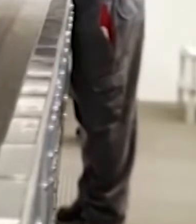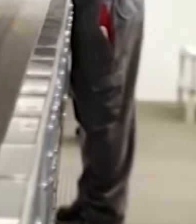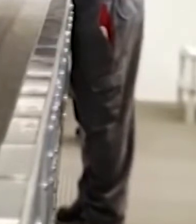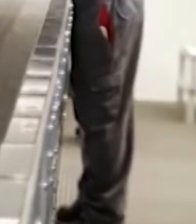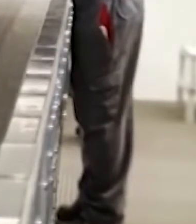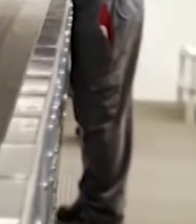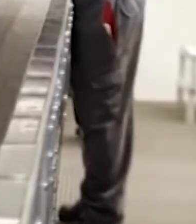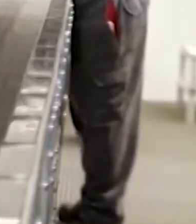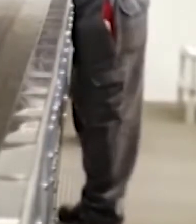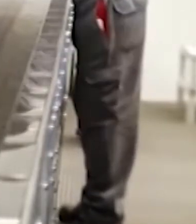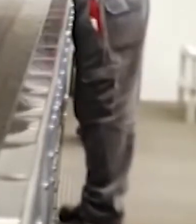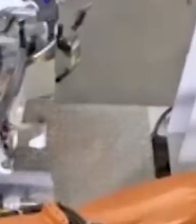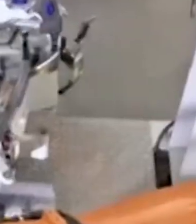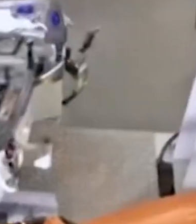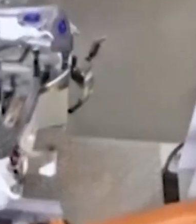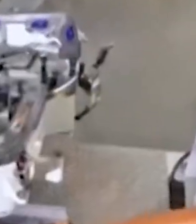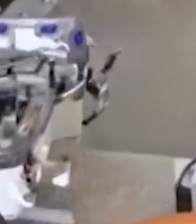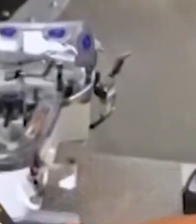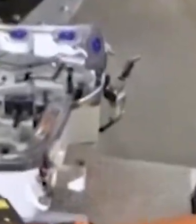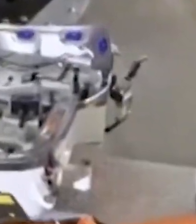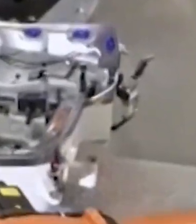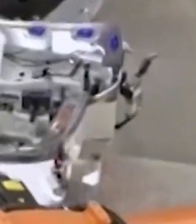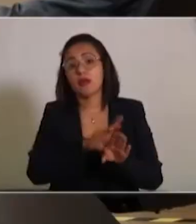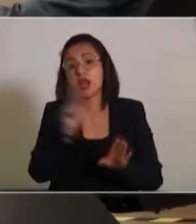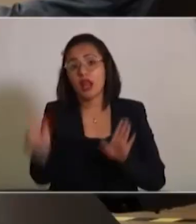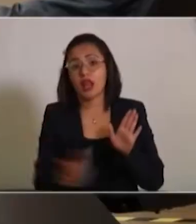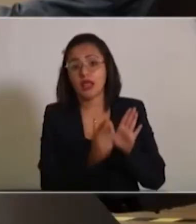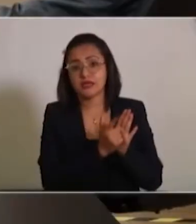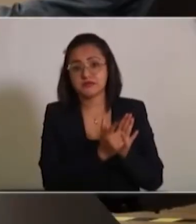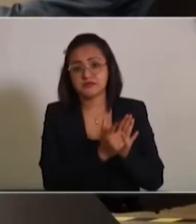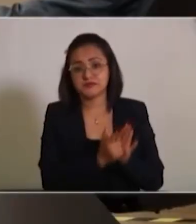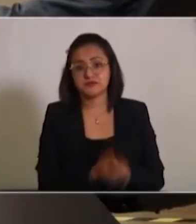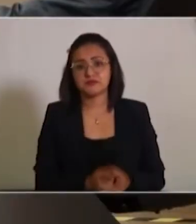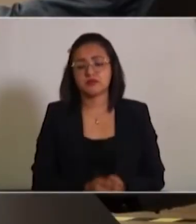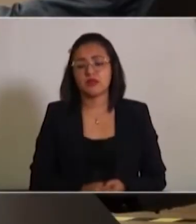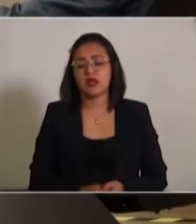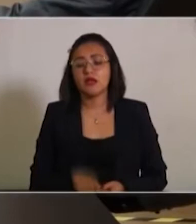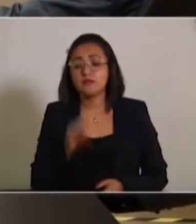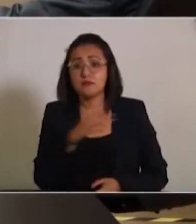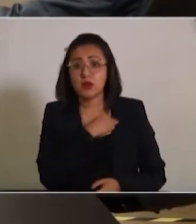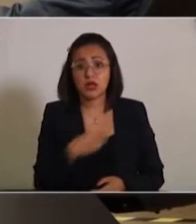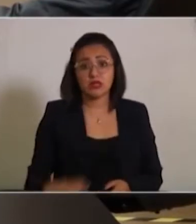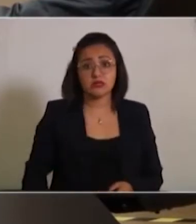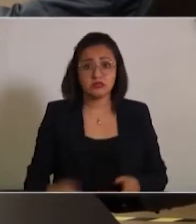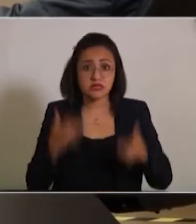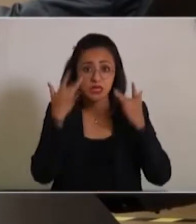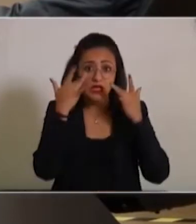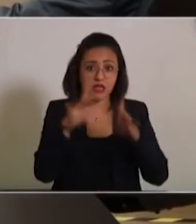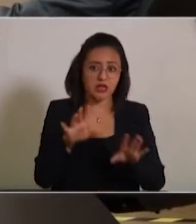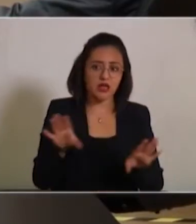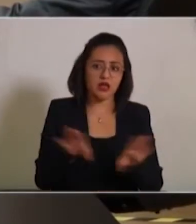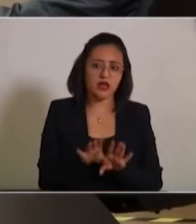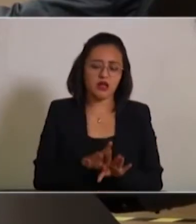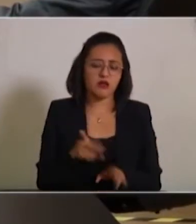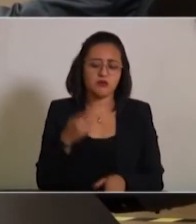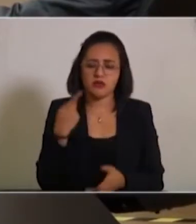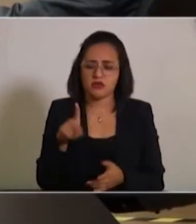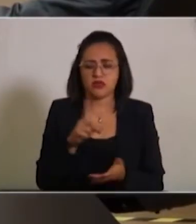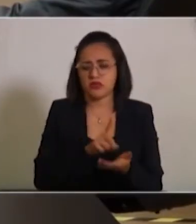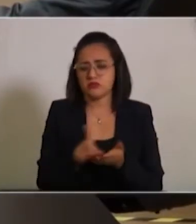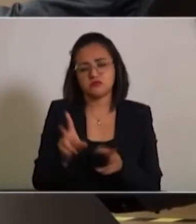esquema que operaba en la zona de influencia de esa empresa automotriz. Los municipios no tienen por qué renunciar a un peso de lo que tienen derecho.